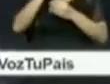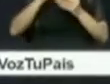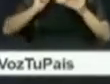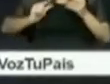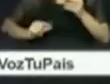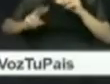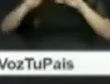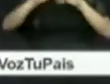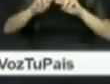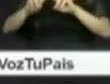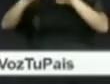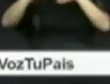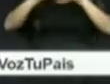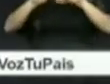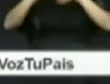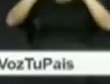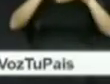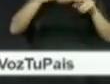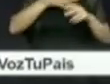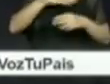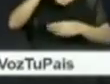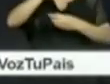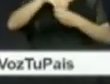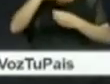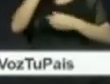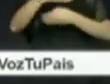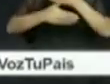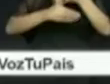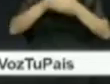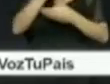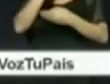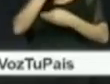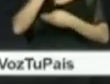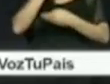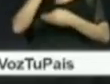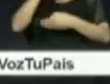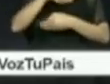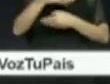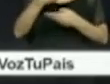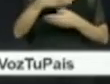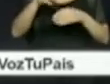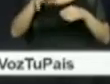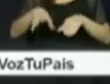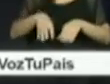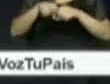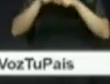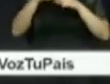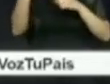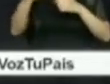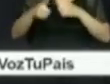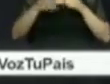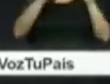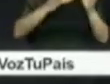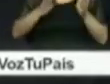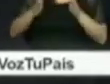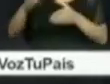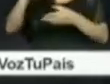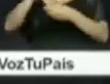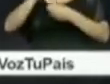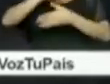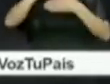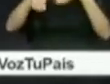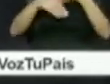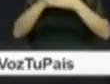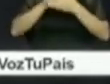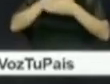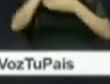detalles del teatro Benjamín Carrión, cuando hemos visto cómo la ciudad de Loja se ha preparado, se ha adornado, está